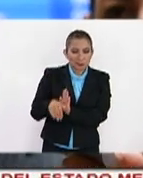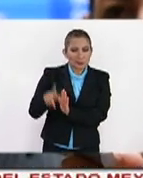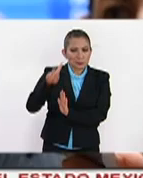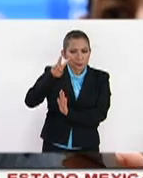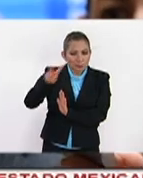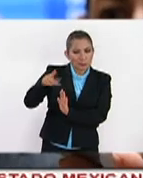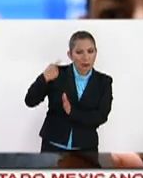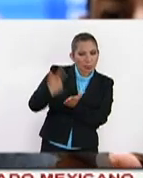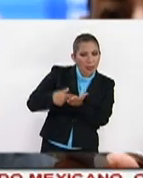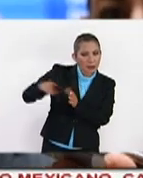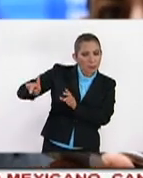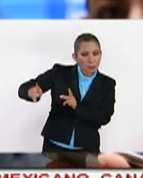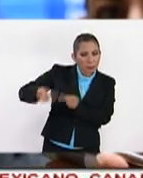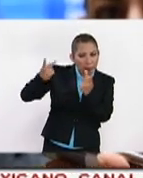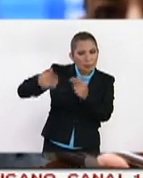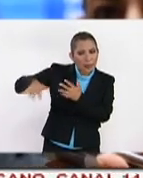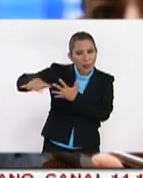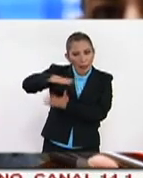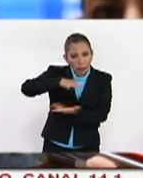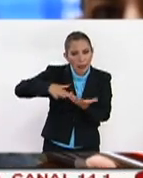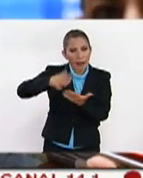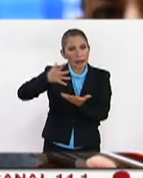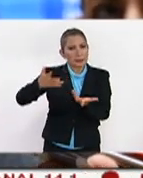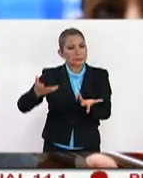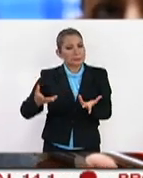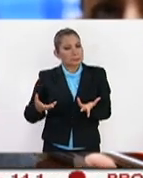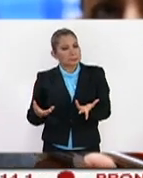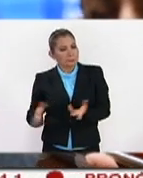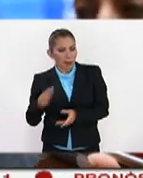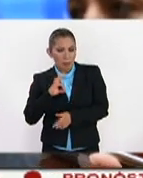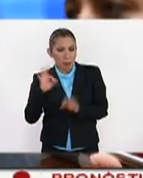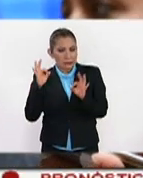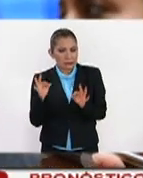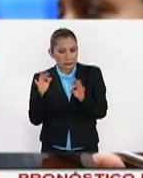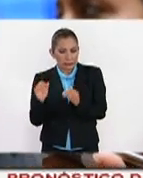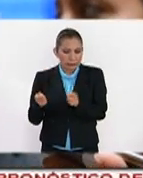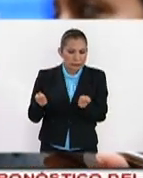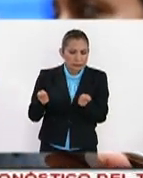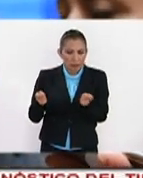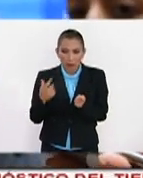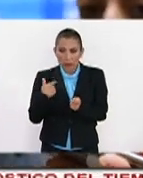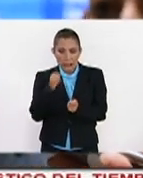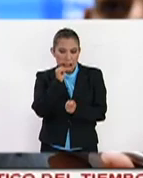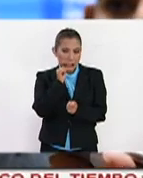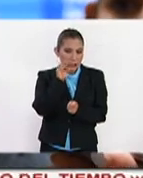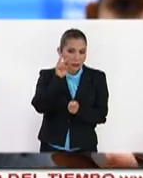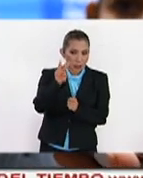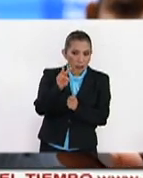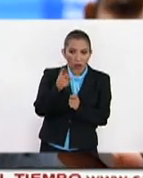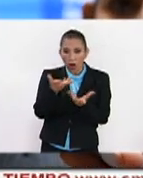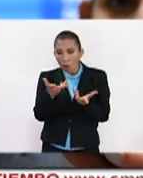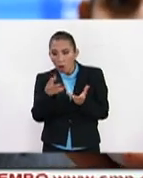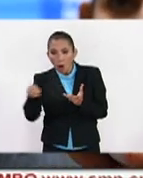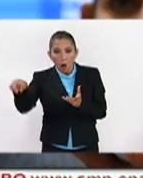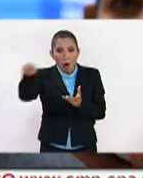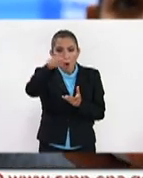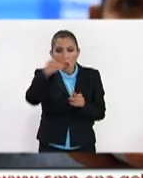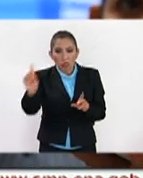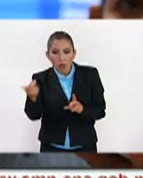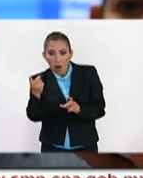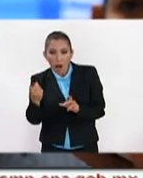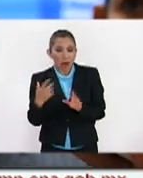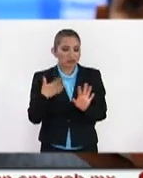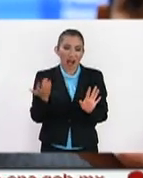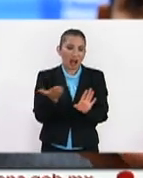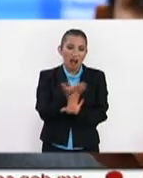desempeño en el mercado, insisto, un mercado profundo y líquido, sea adecuado, y no hemos visto ningún manejo en el mercado que no